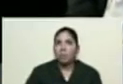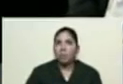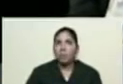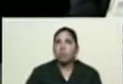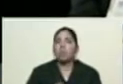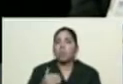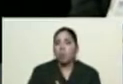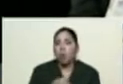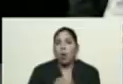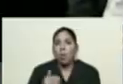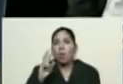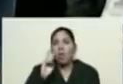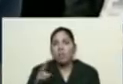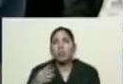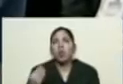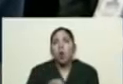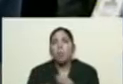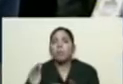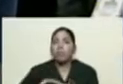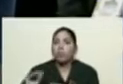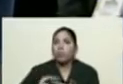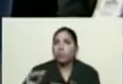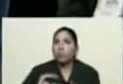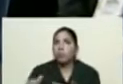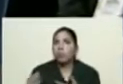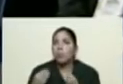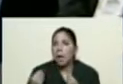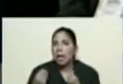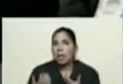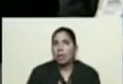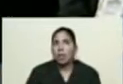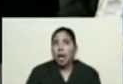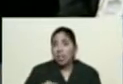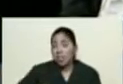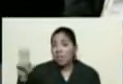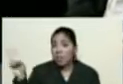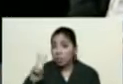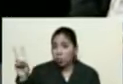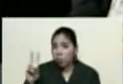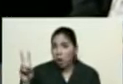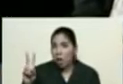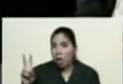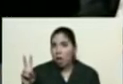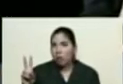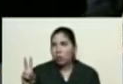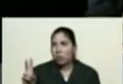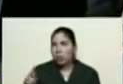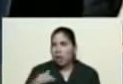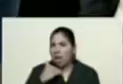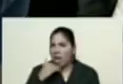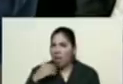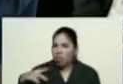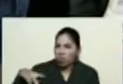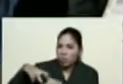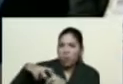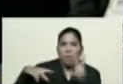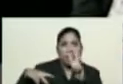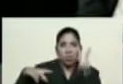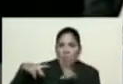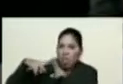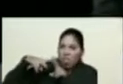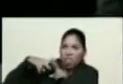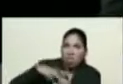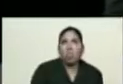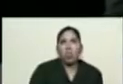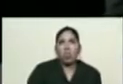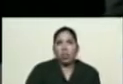plan para garantizar que a Venezuela no venga a humillarla ningún gobierno corrupto como el del